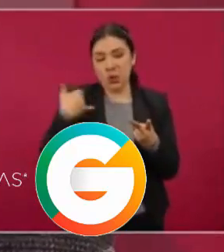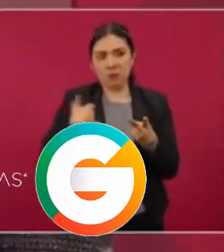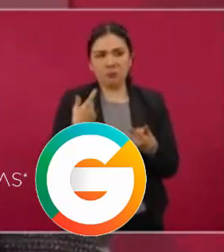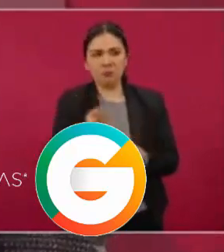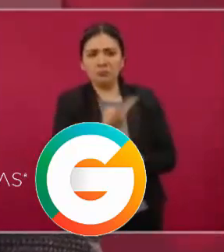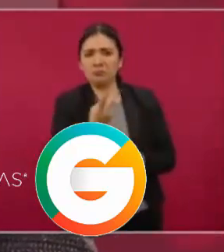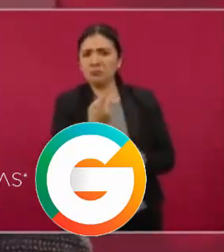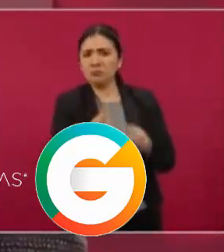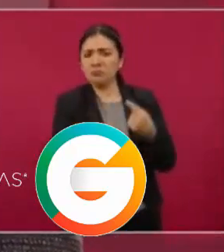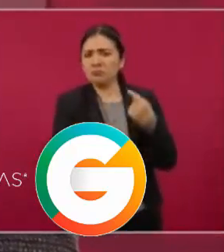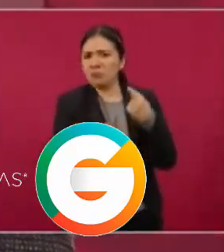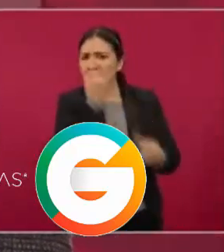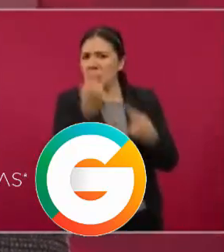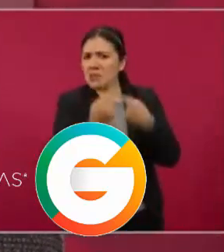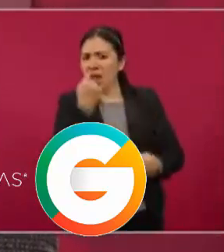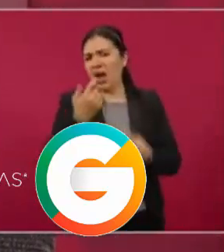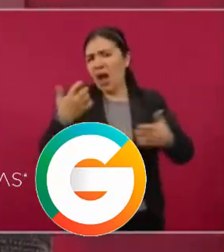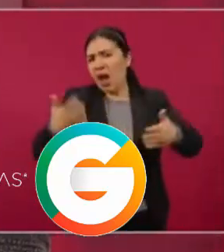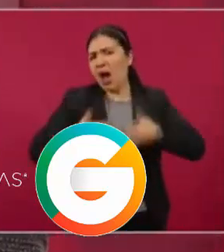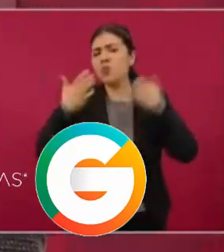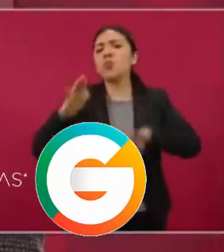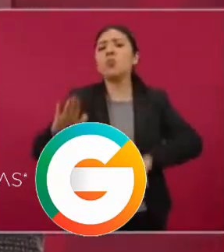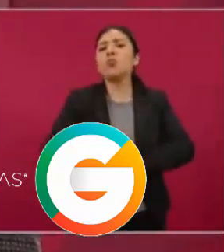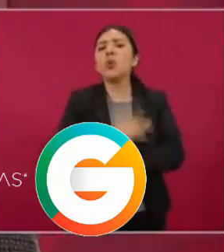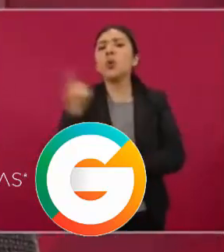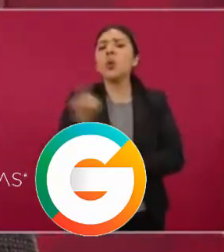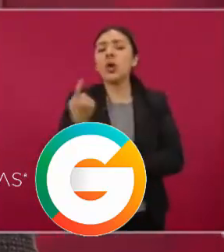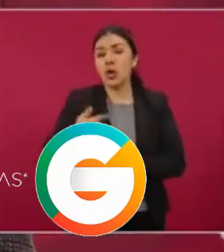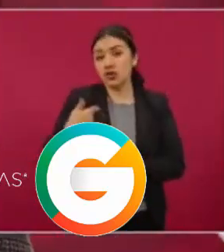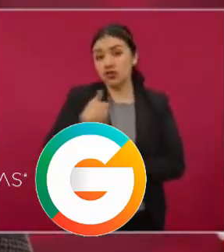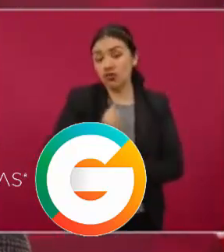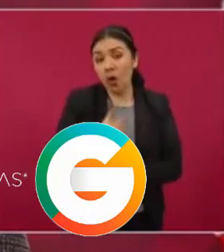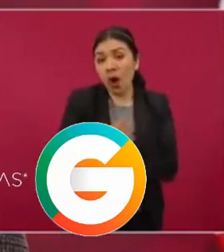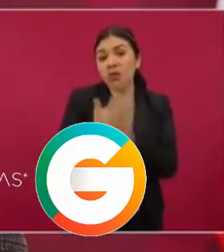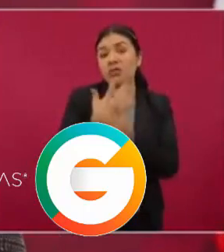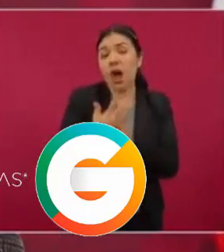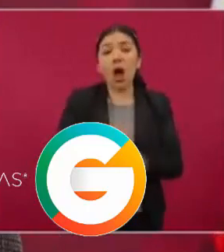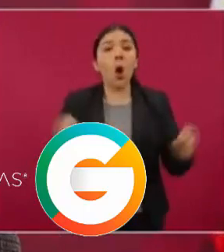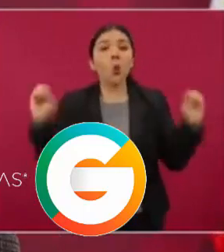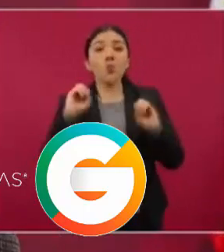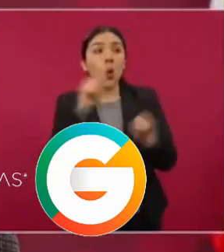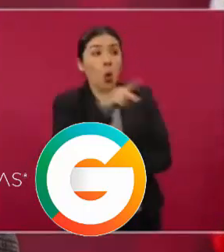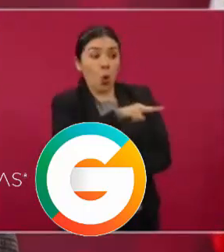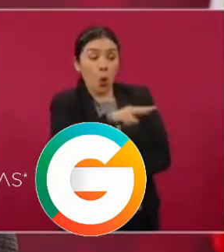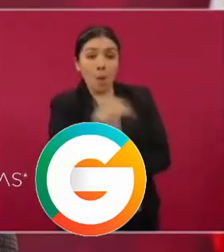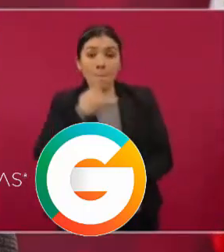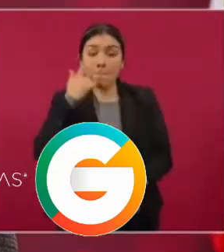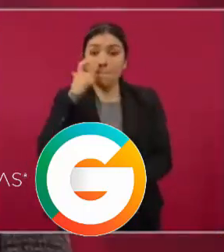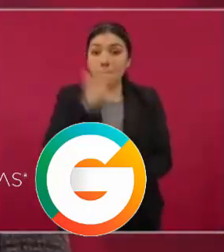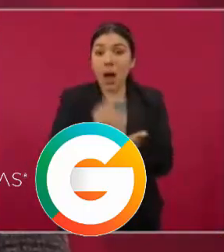reclamándome porque yo decía que no habían pagado impuestos